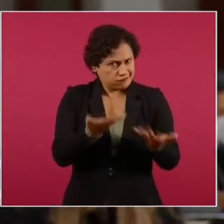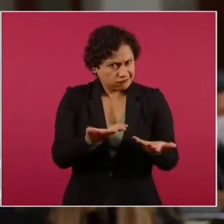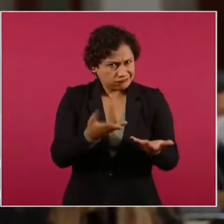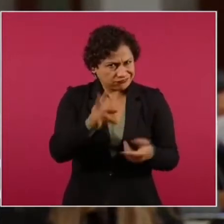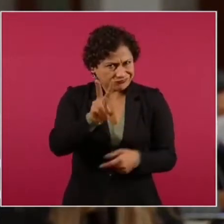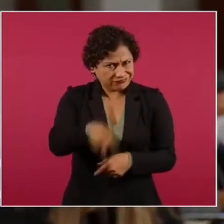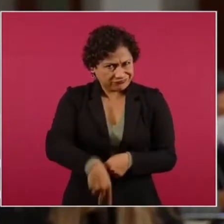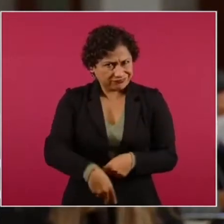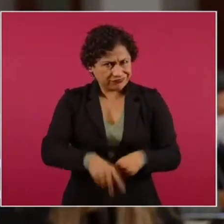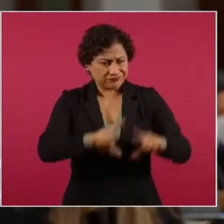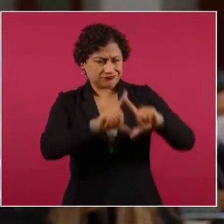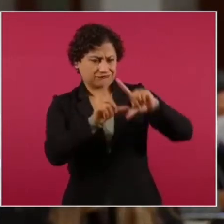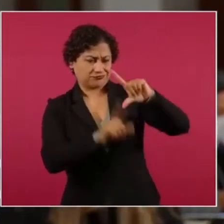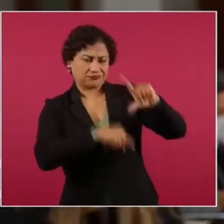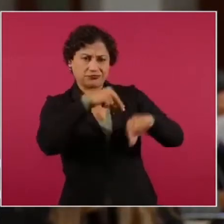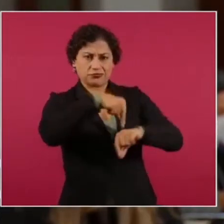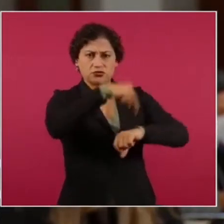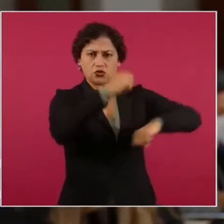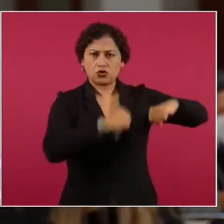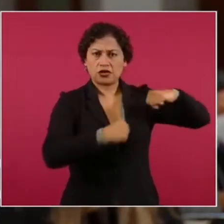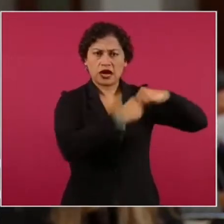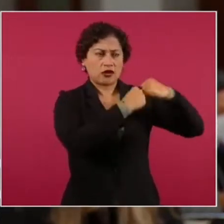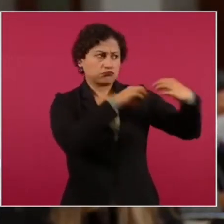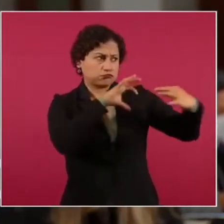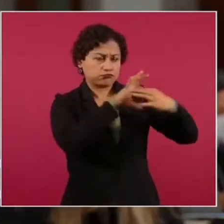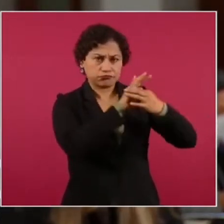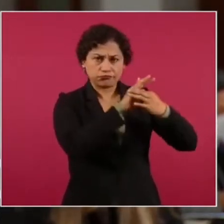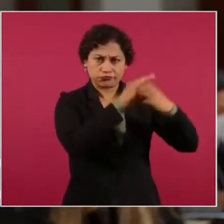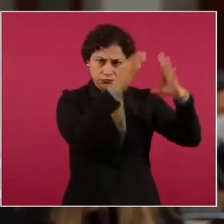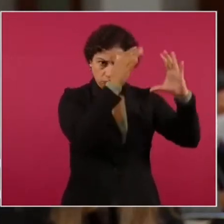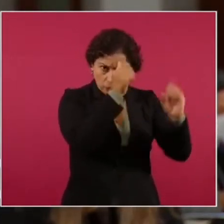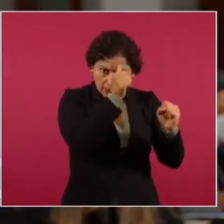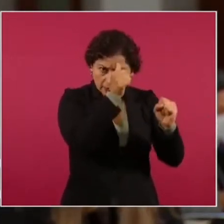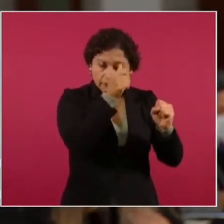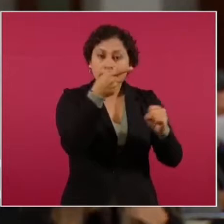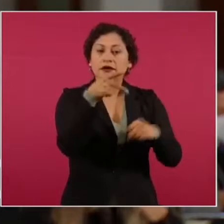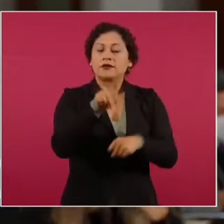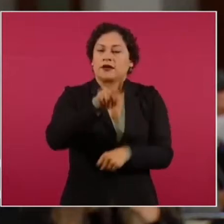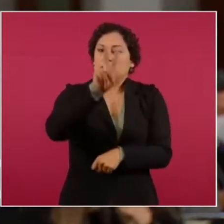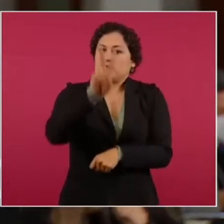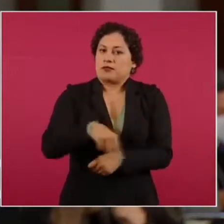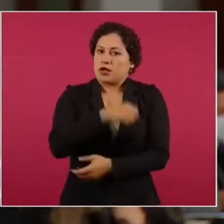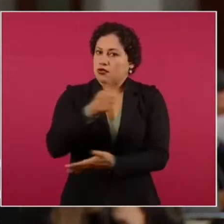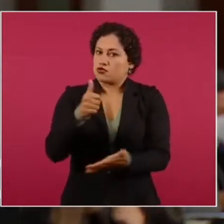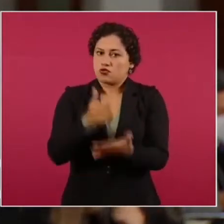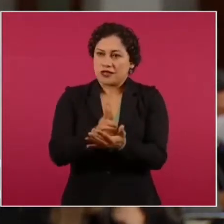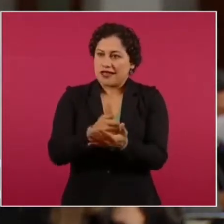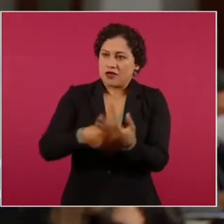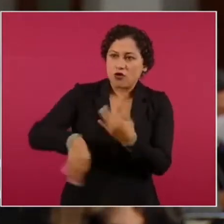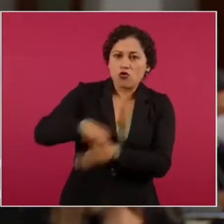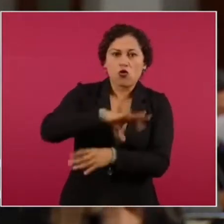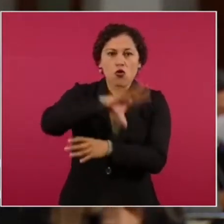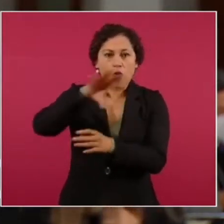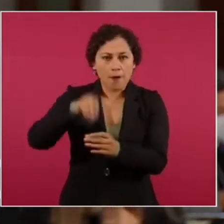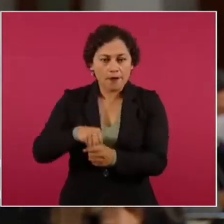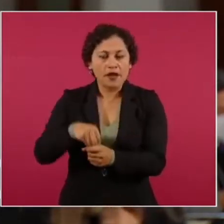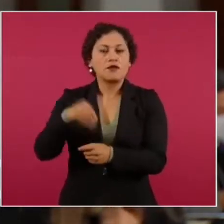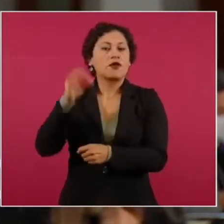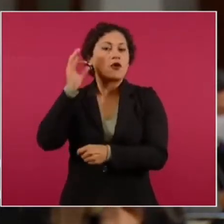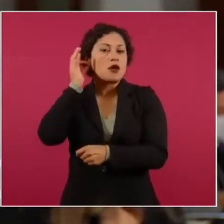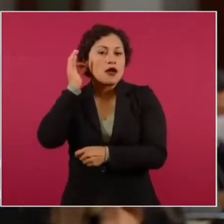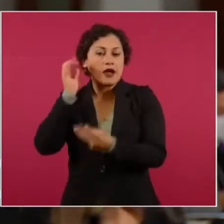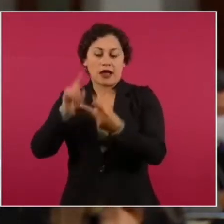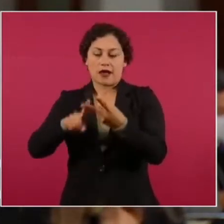con Estados Unidos y Canadá. El asunto es que hay ciudades enteras como Los Cabos, como el caso de Sonora en Puerto